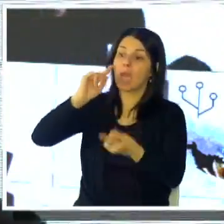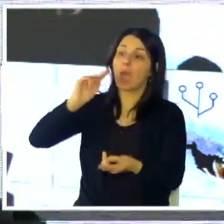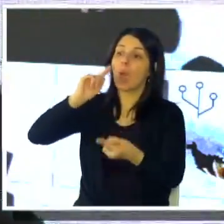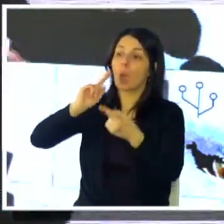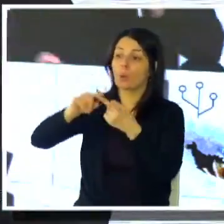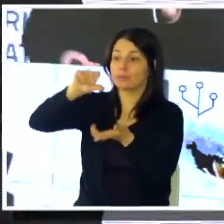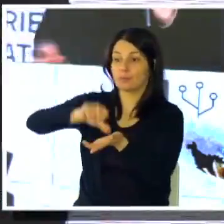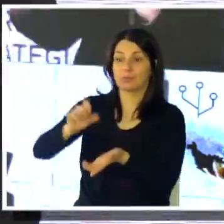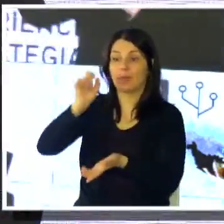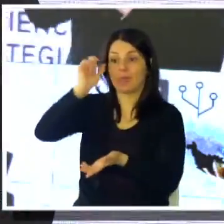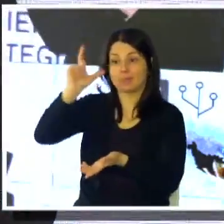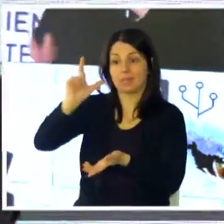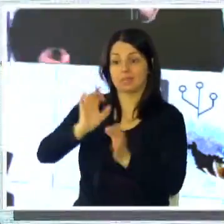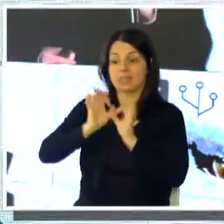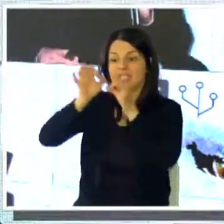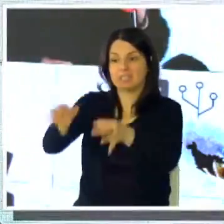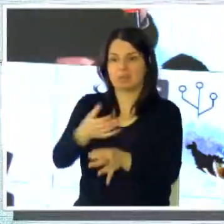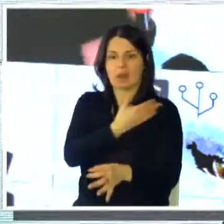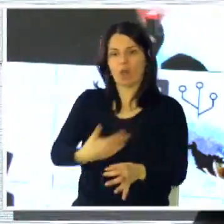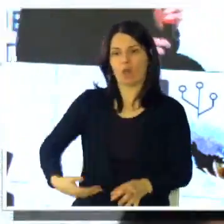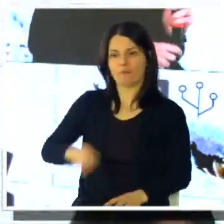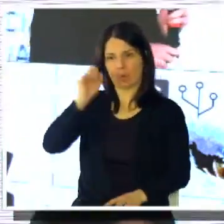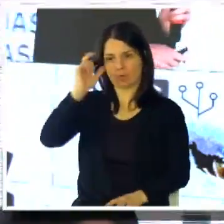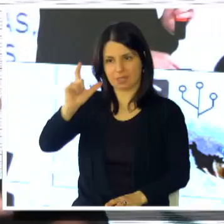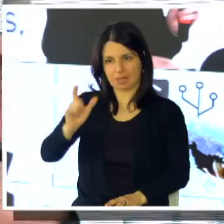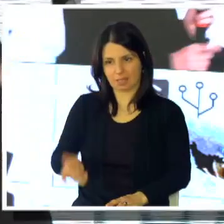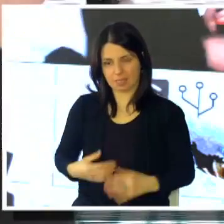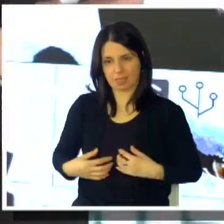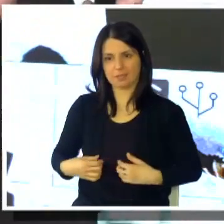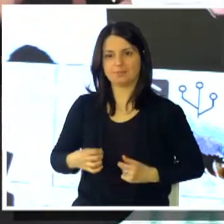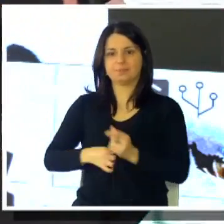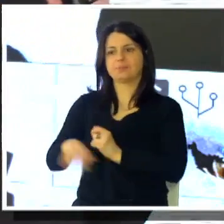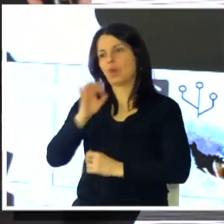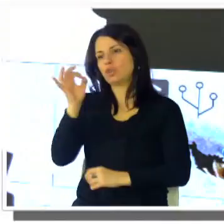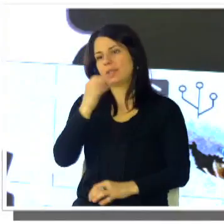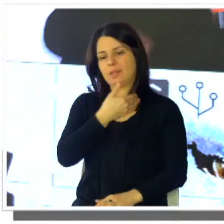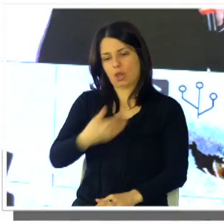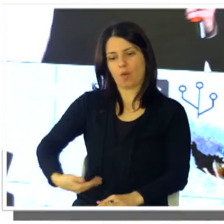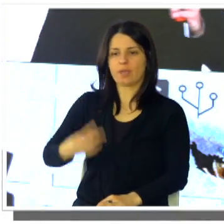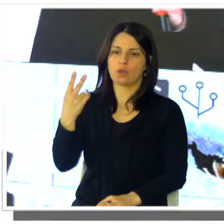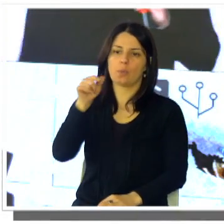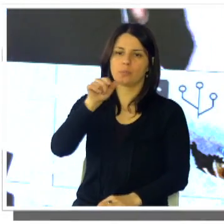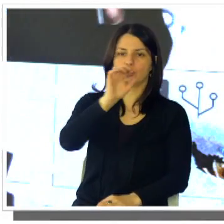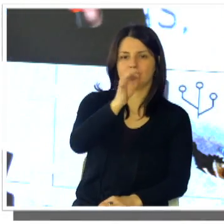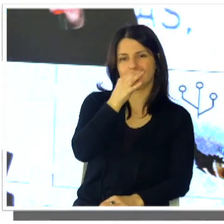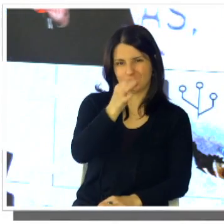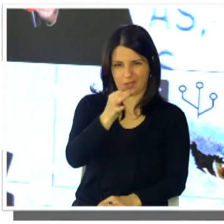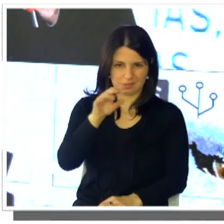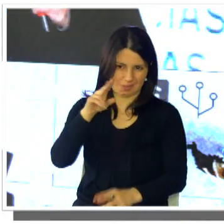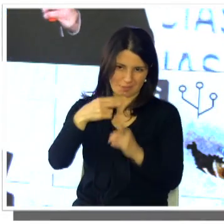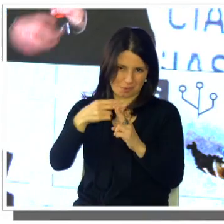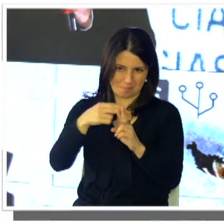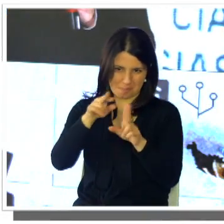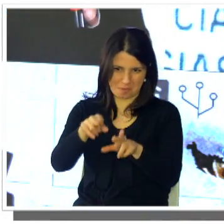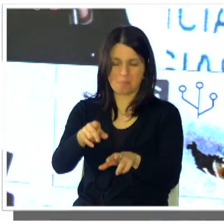es llegar a un gobierno inteligente, o gobierno 2.0, como se le puede escuchar por ahí. Y